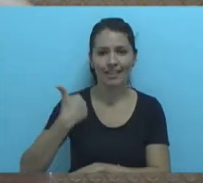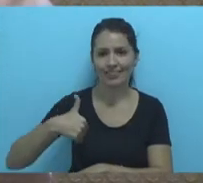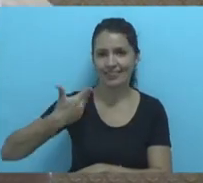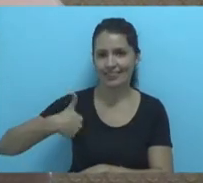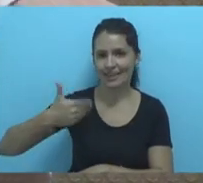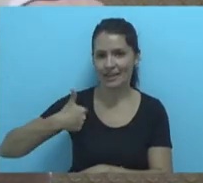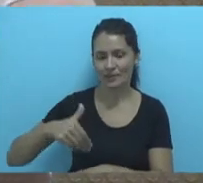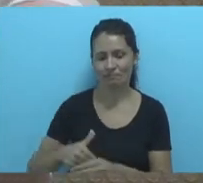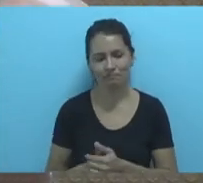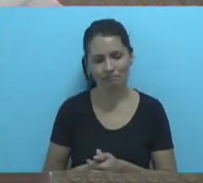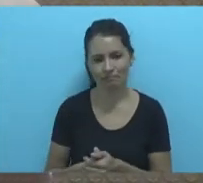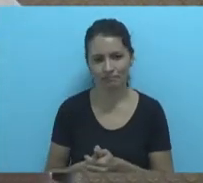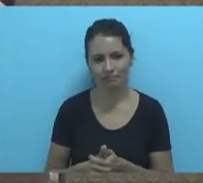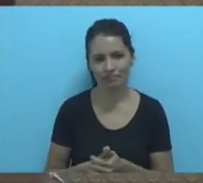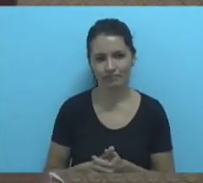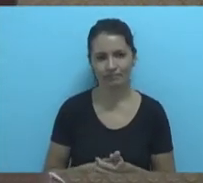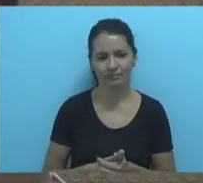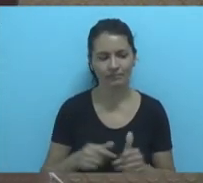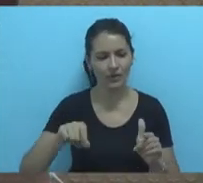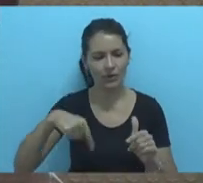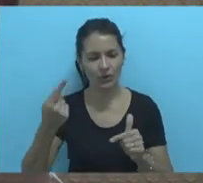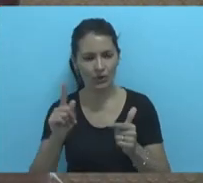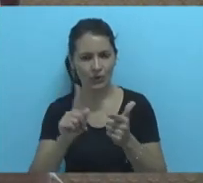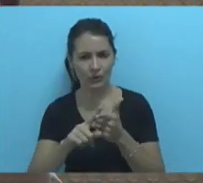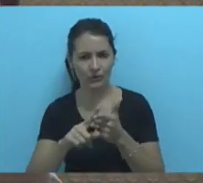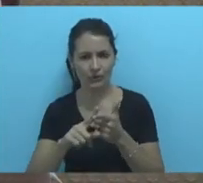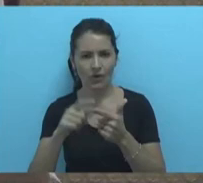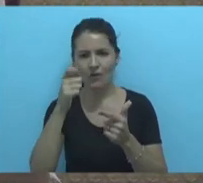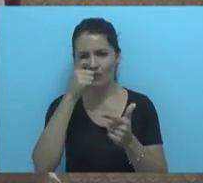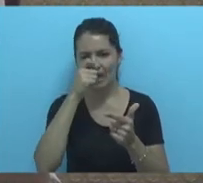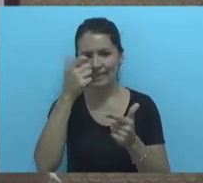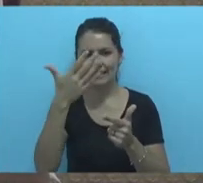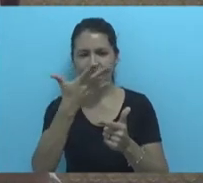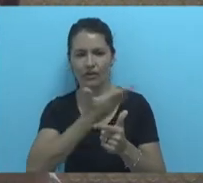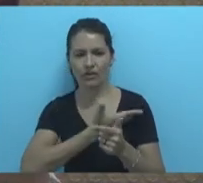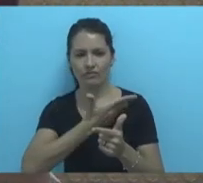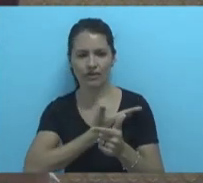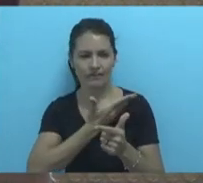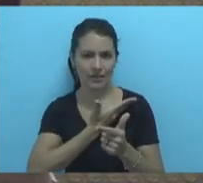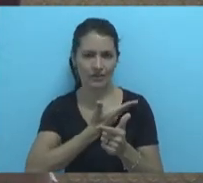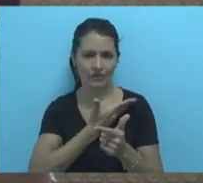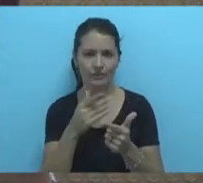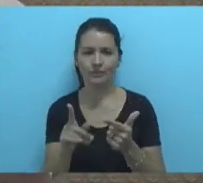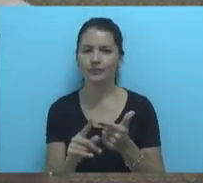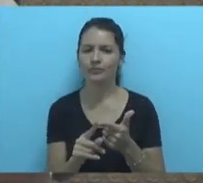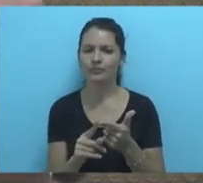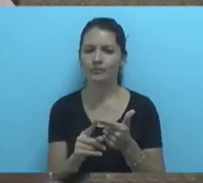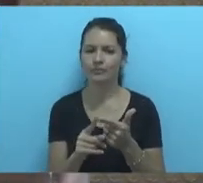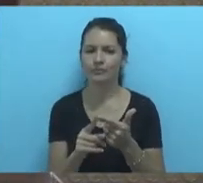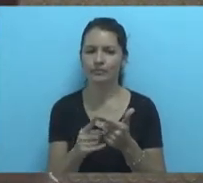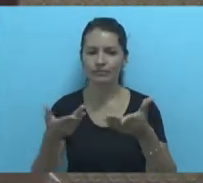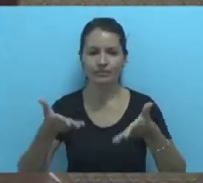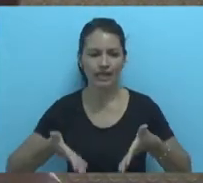En la otra efeméride que se acerca, el 25 de febrero le inventa la historia oficial el nacimiento a